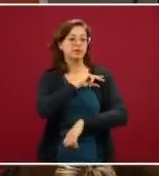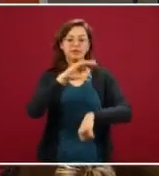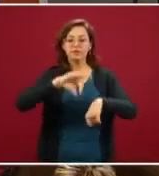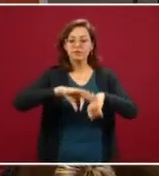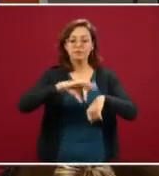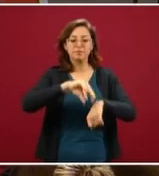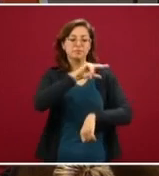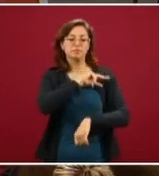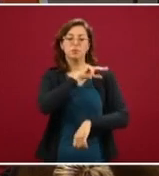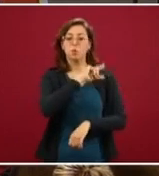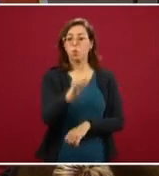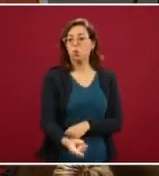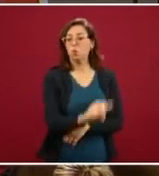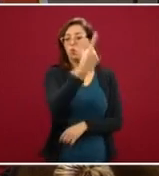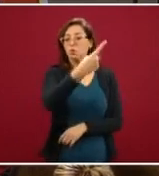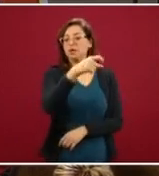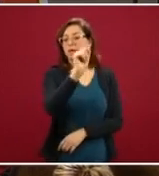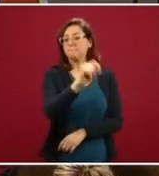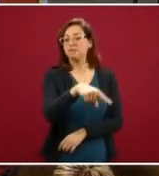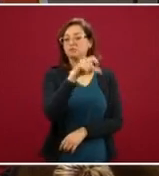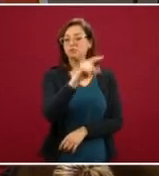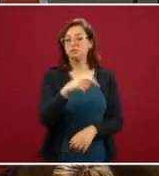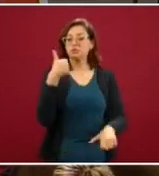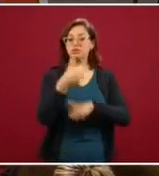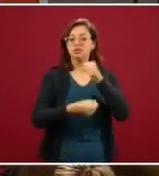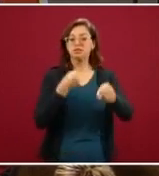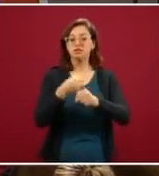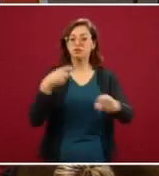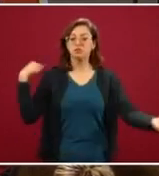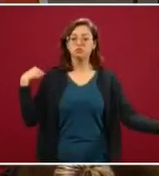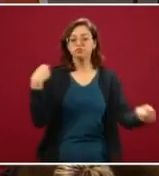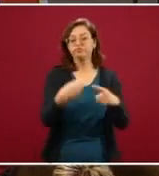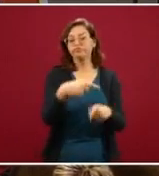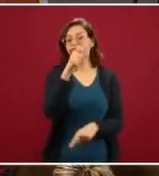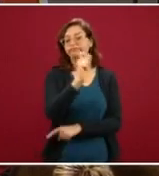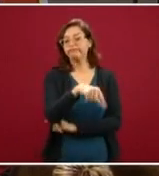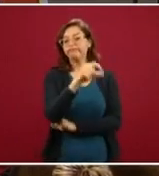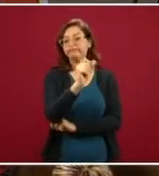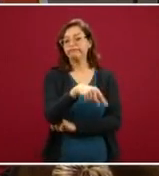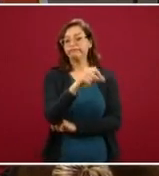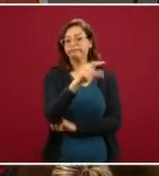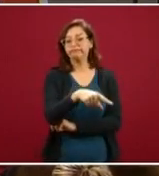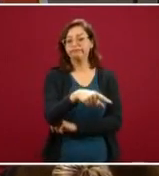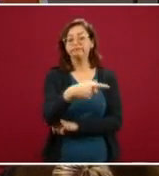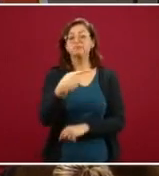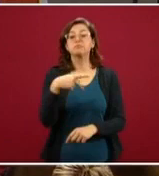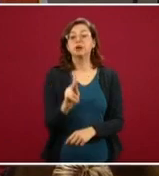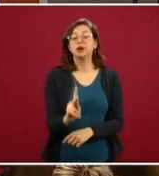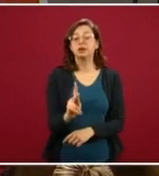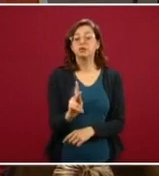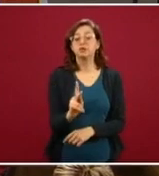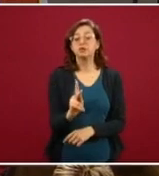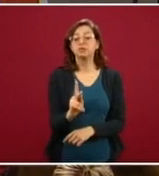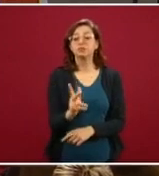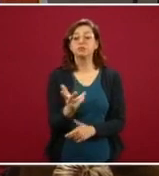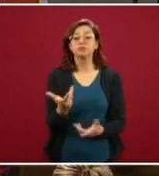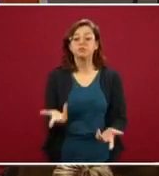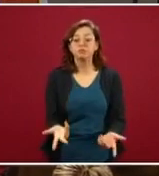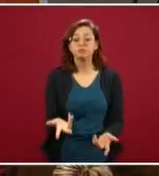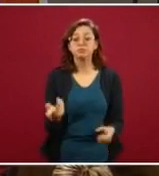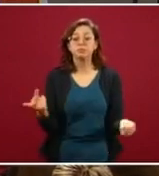sido monopólica en los últimos 6 años, pero casi los últimos 10, dejó